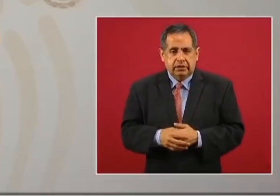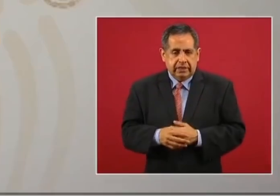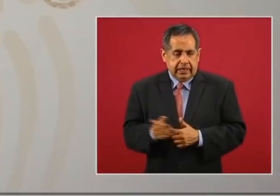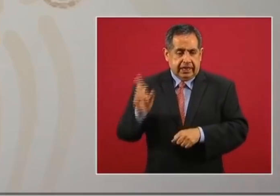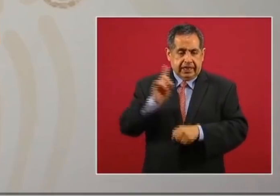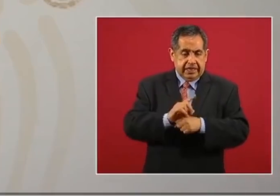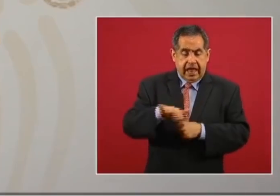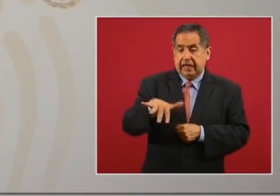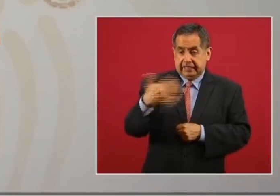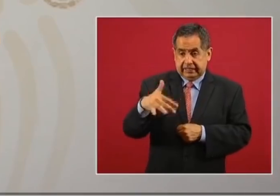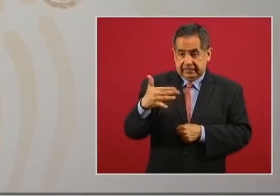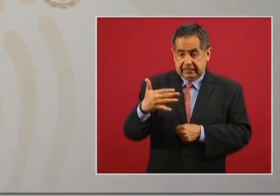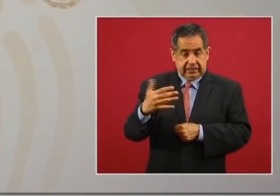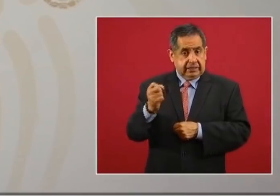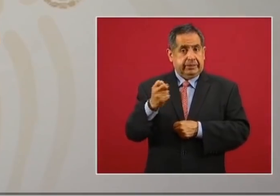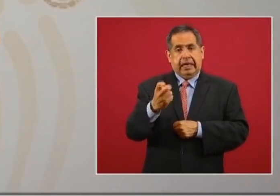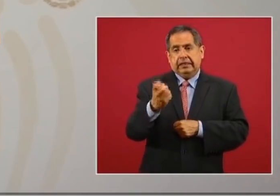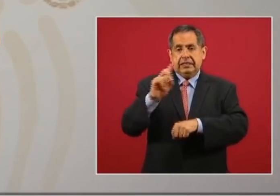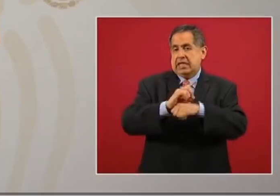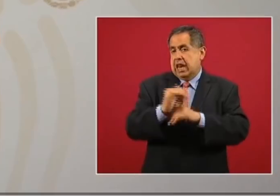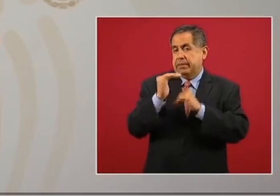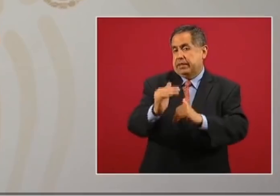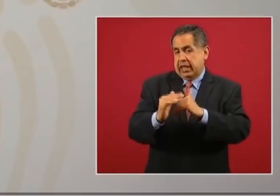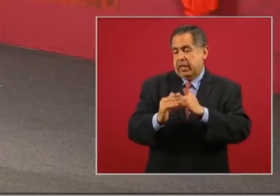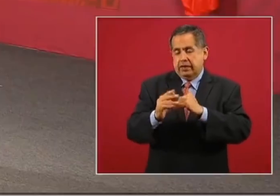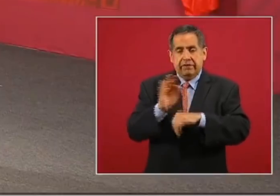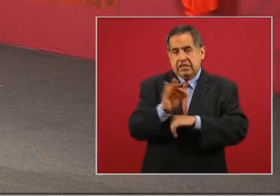día 15 de septiembre.